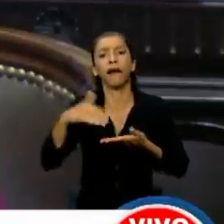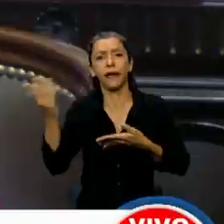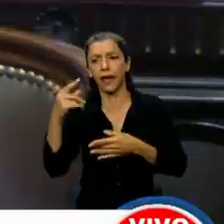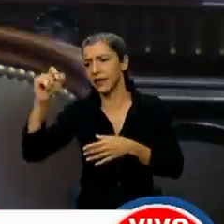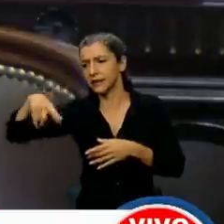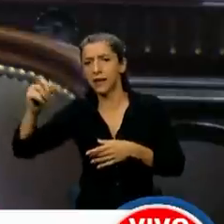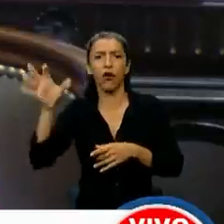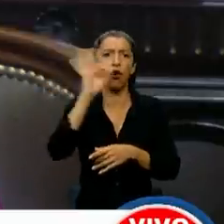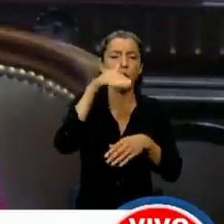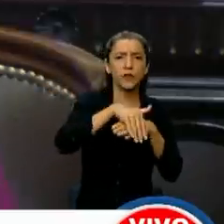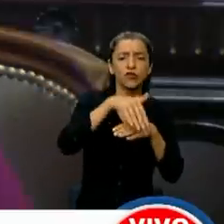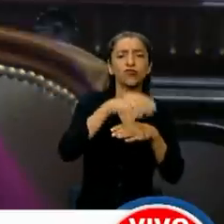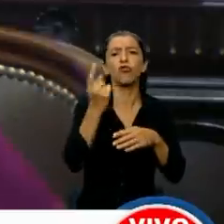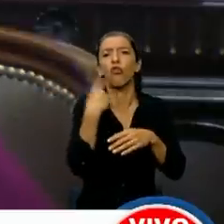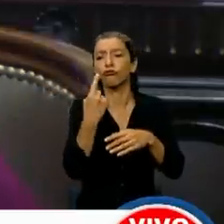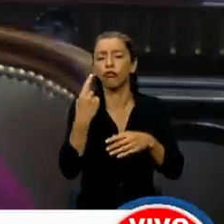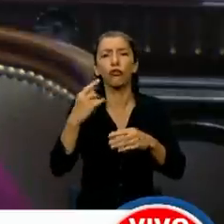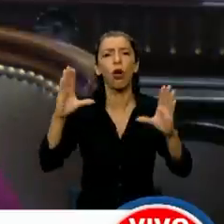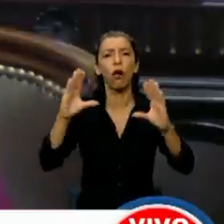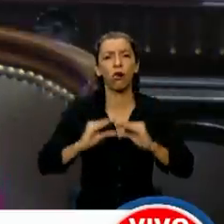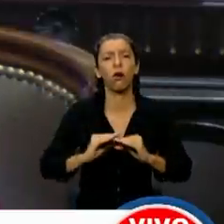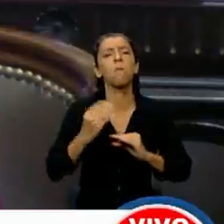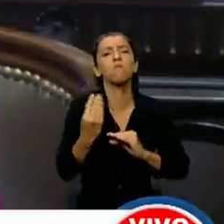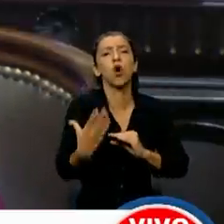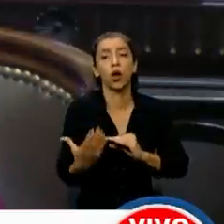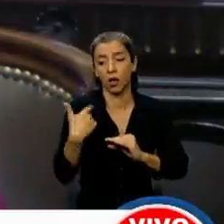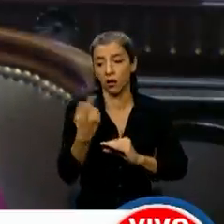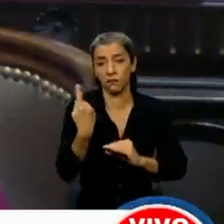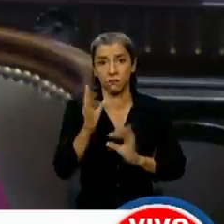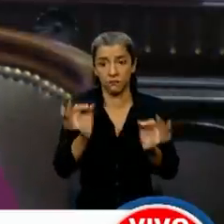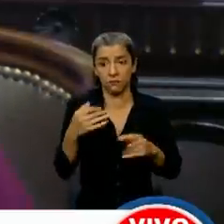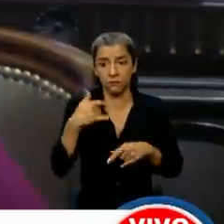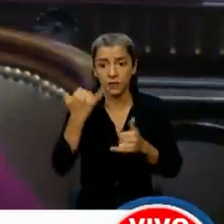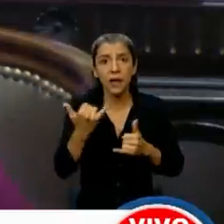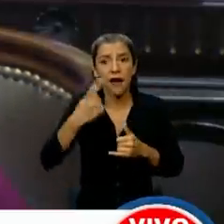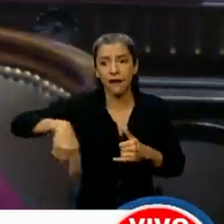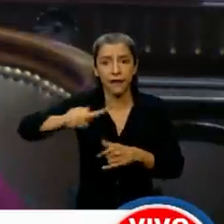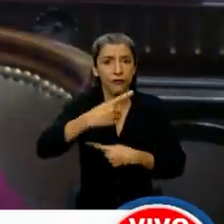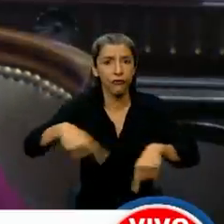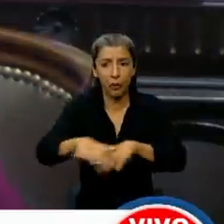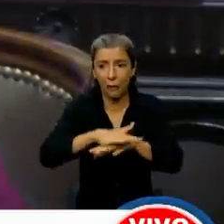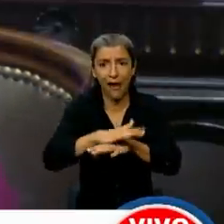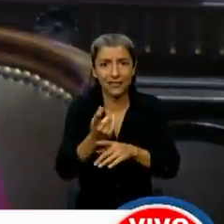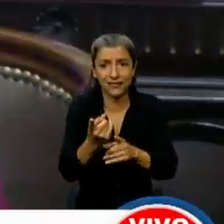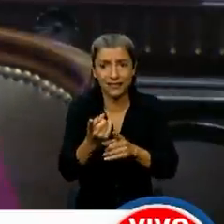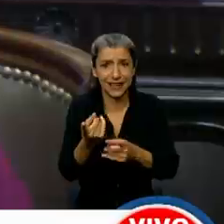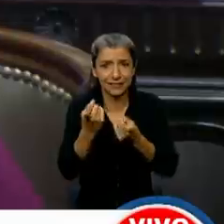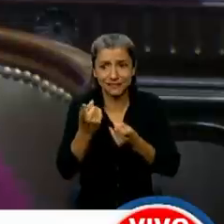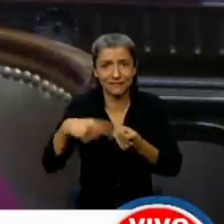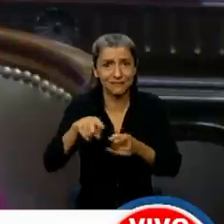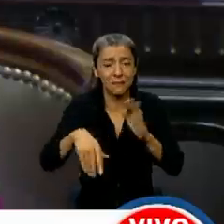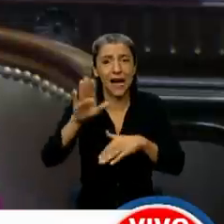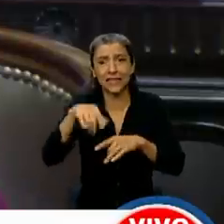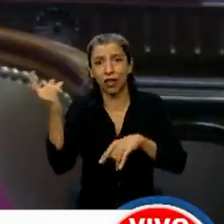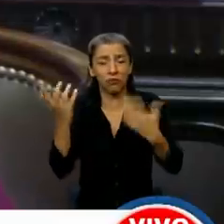cantidad de habitantes los porcentajes de necesidades básicas insatisfechas no encuentro otra razón para pensar que corriente reciba